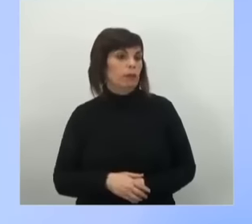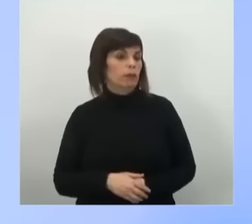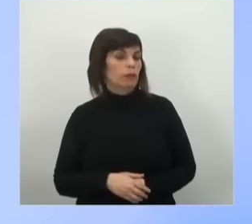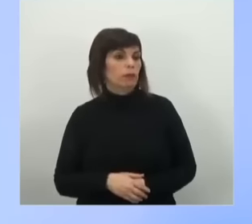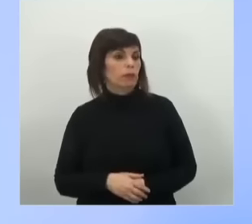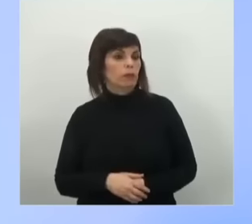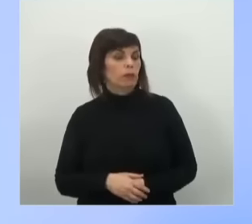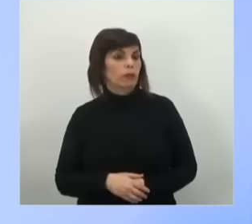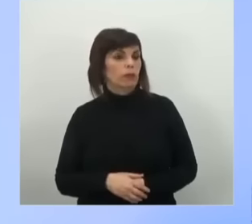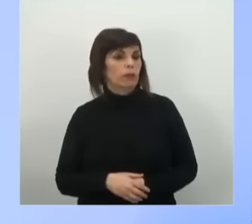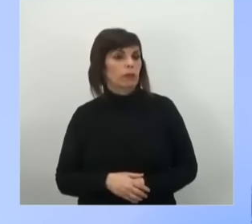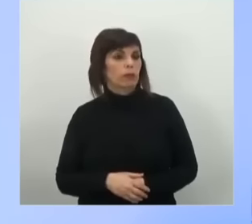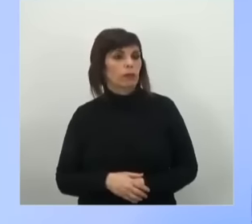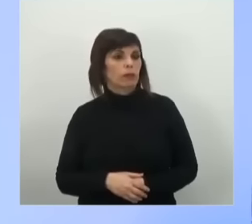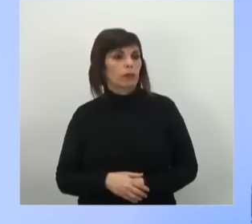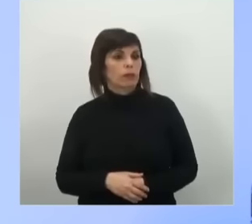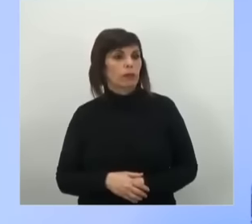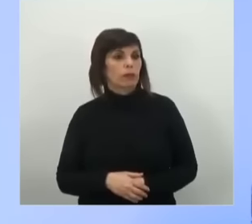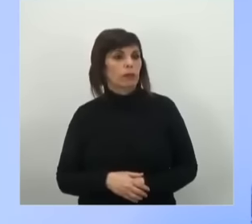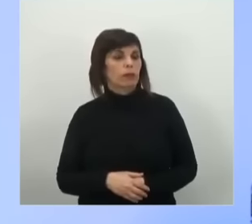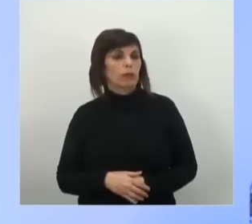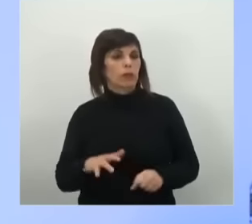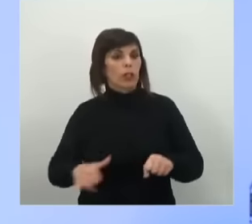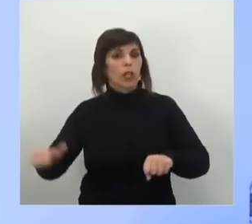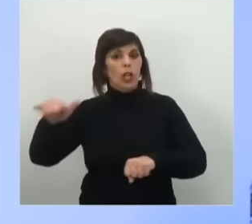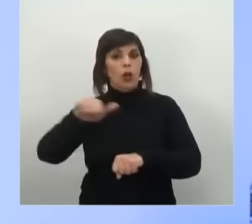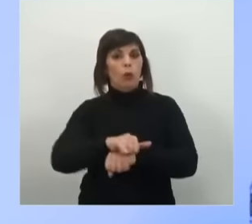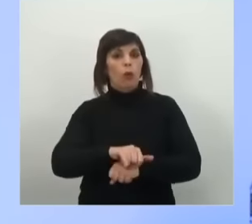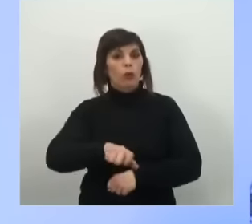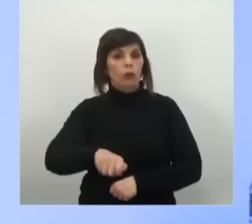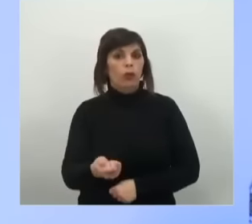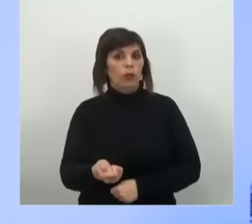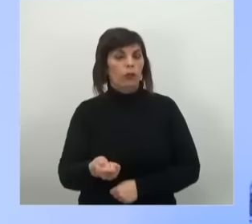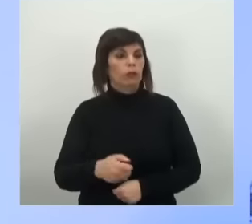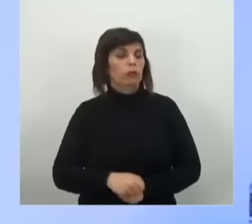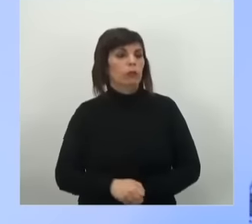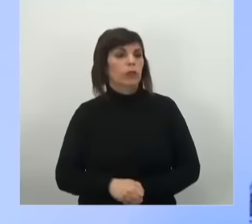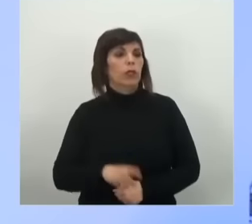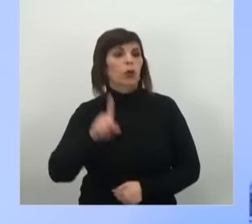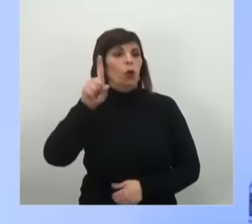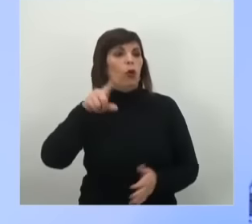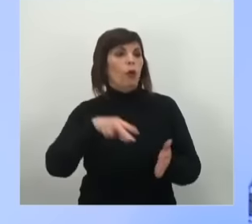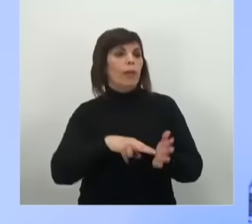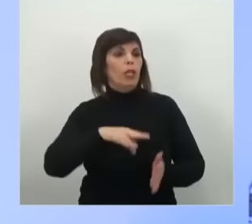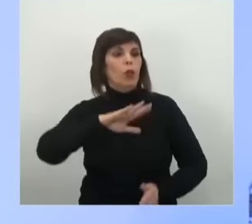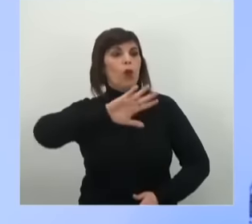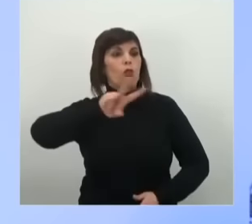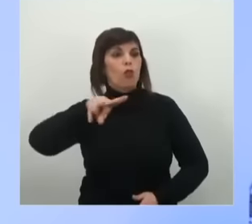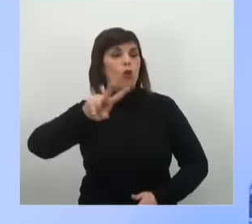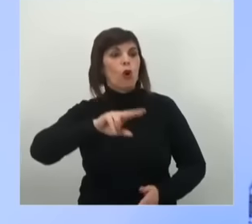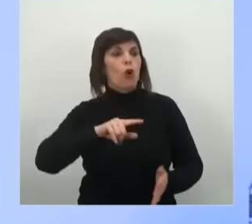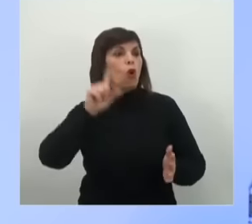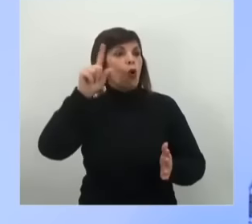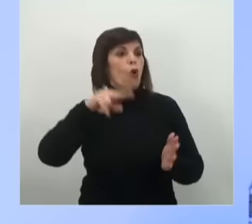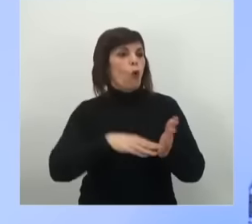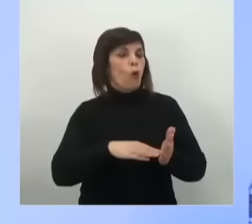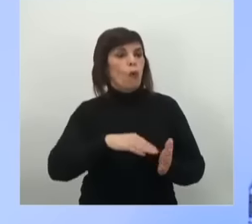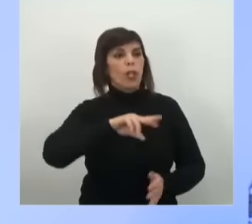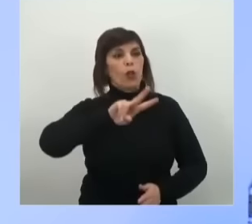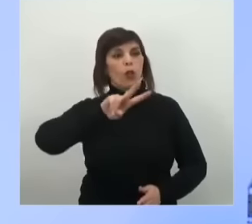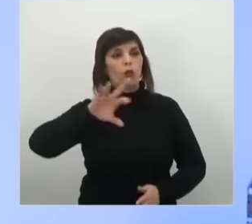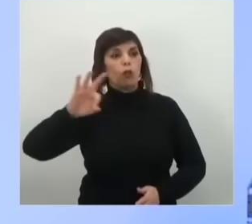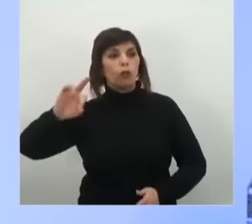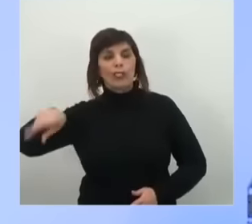y ese señor Coby obligó que el aeropuerto se cierre y yo me quedé con un millón doscientos mil dólares de deuda y sin un dólar que entraba